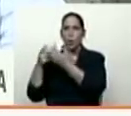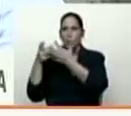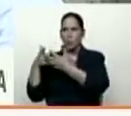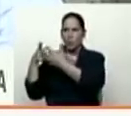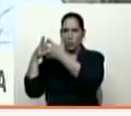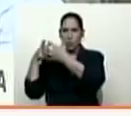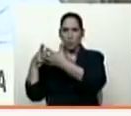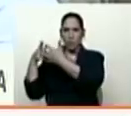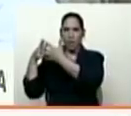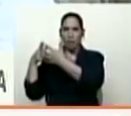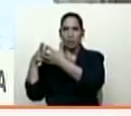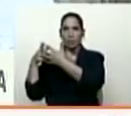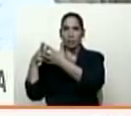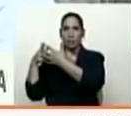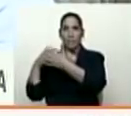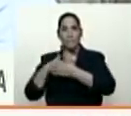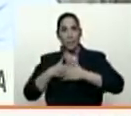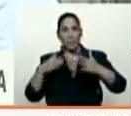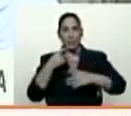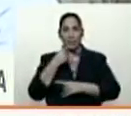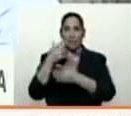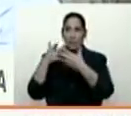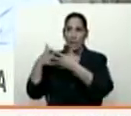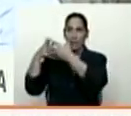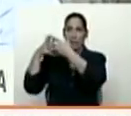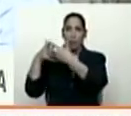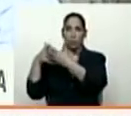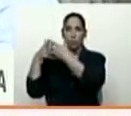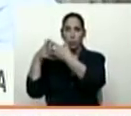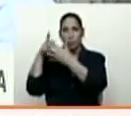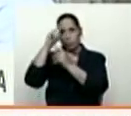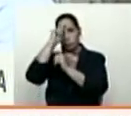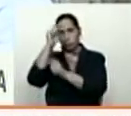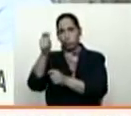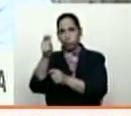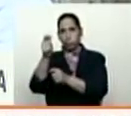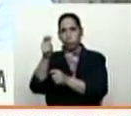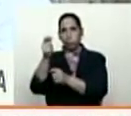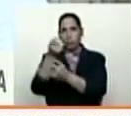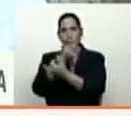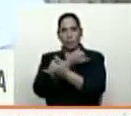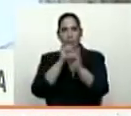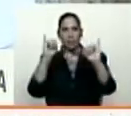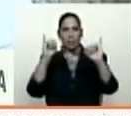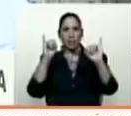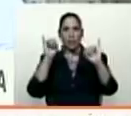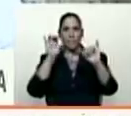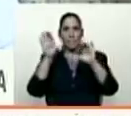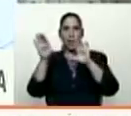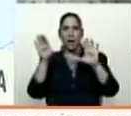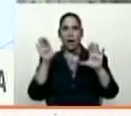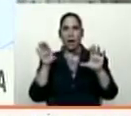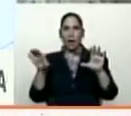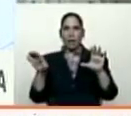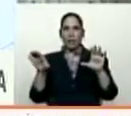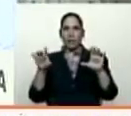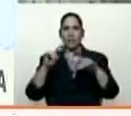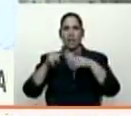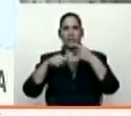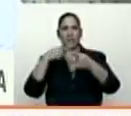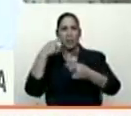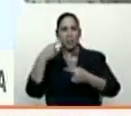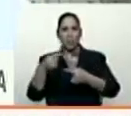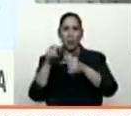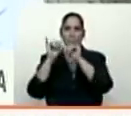decirle que Estados Unidos reconoció la independencia de estos países mucho después que la